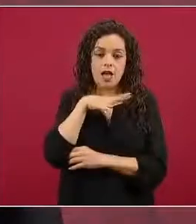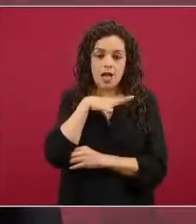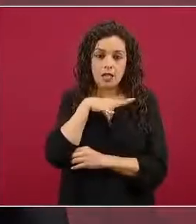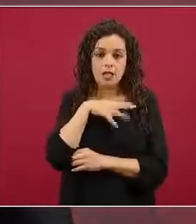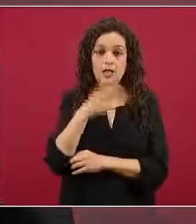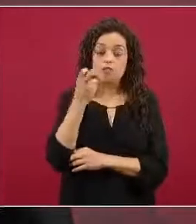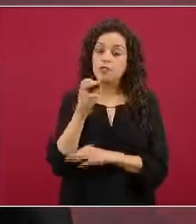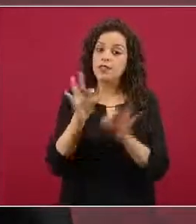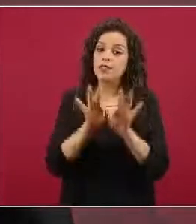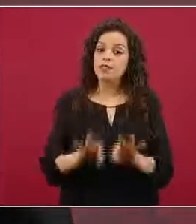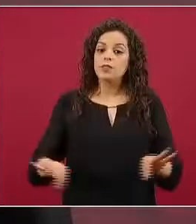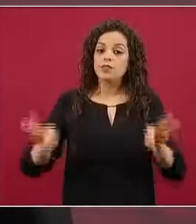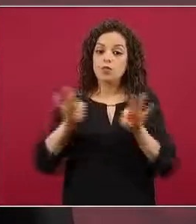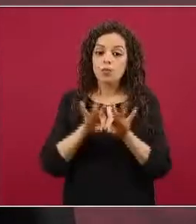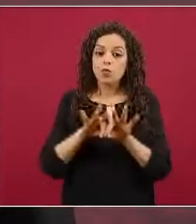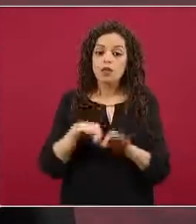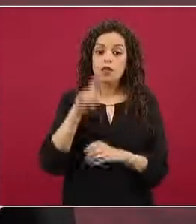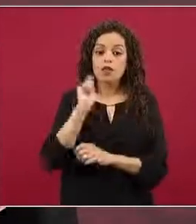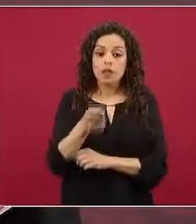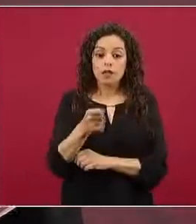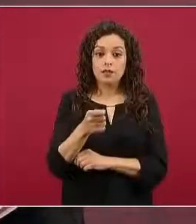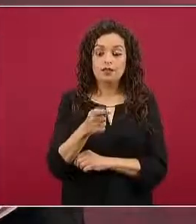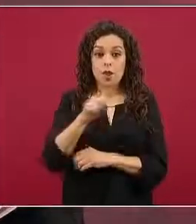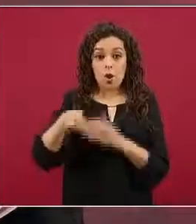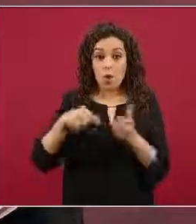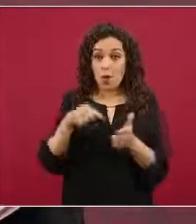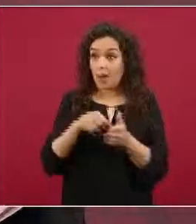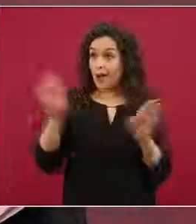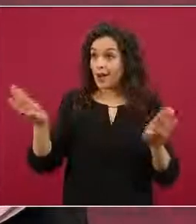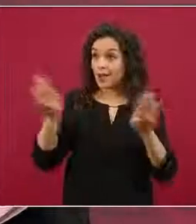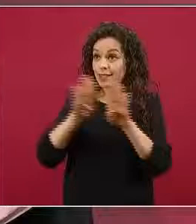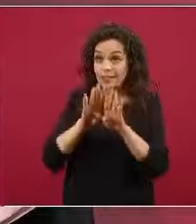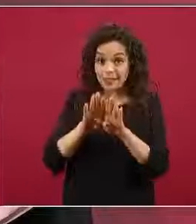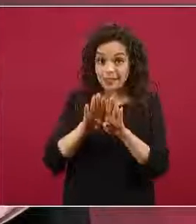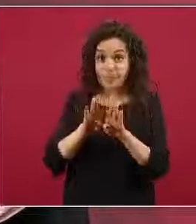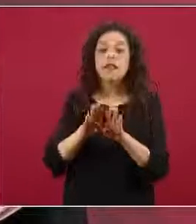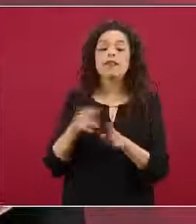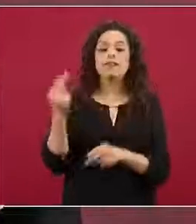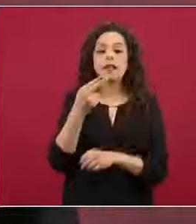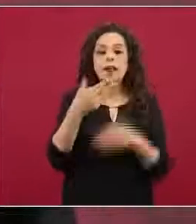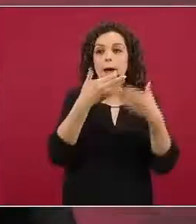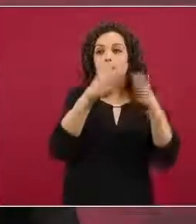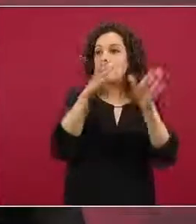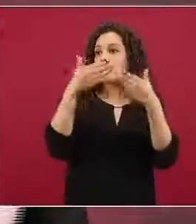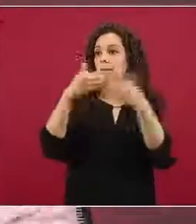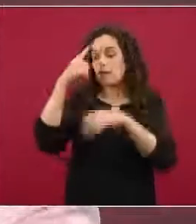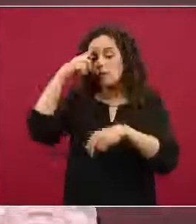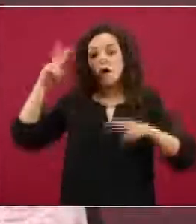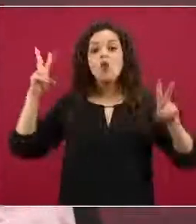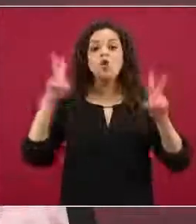la importancia de que los lugares cerrados se ventilen, ¿sí?